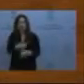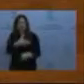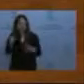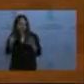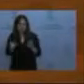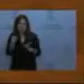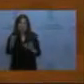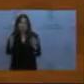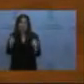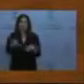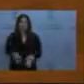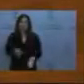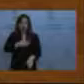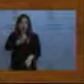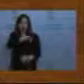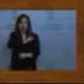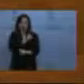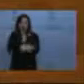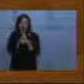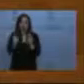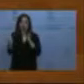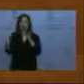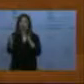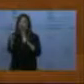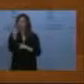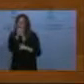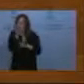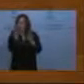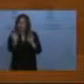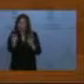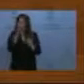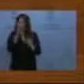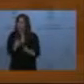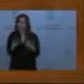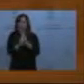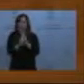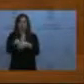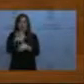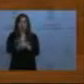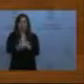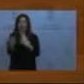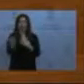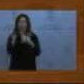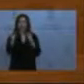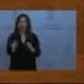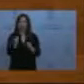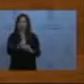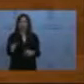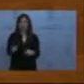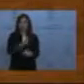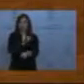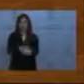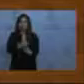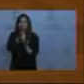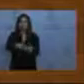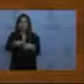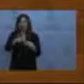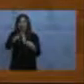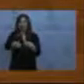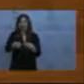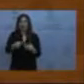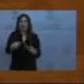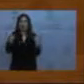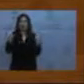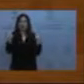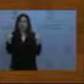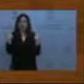nuestros familiares practican deporte en edad escolar estén vigentes. Y el propio código implica a los dirigentes deportivos, que dice que les compete la